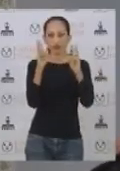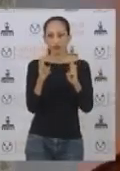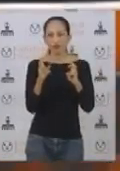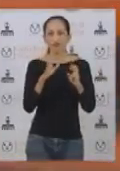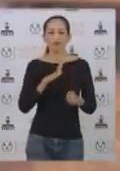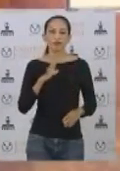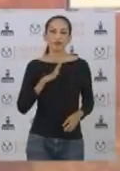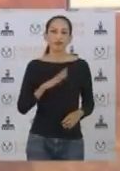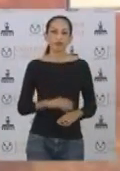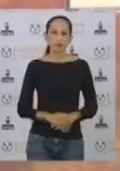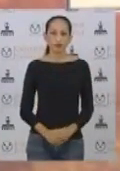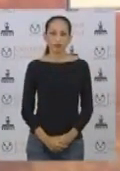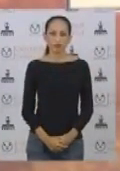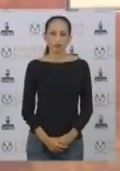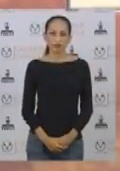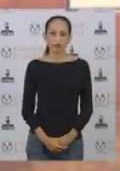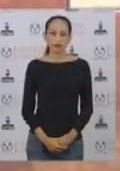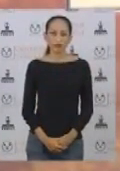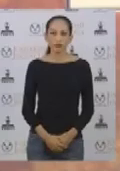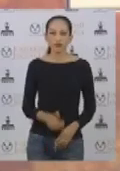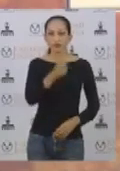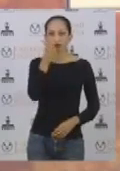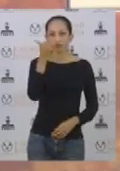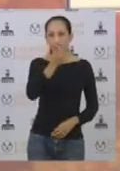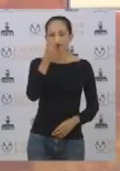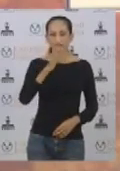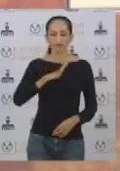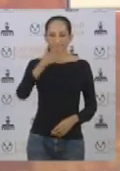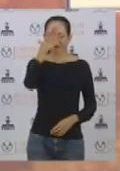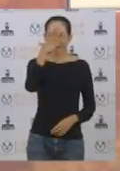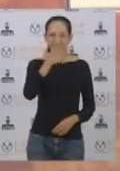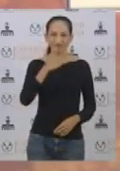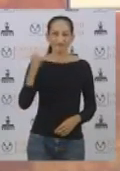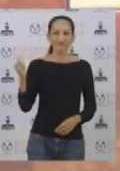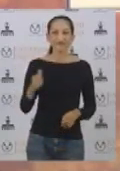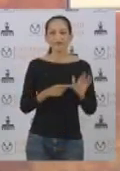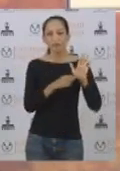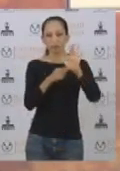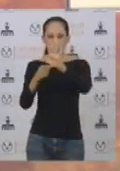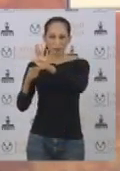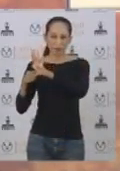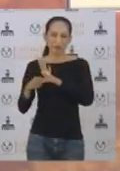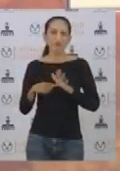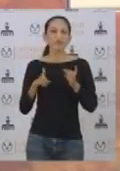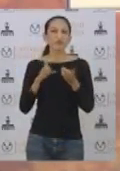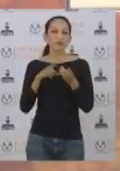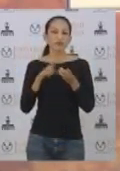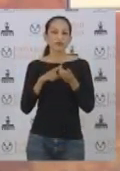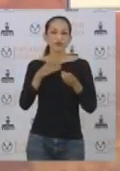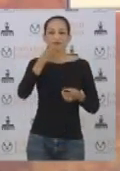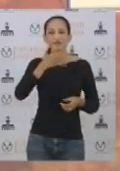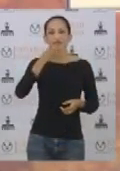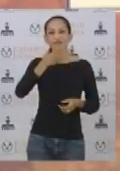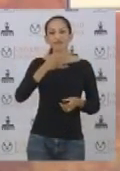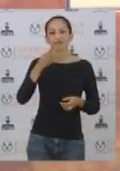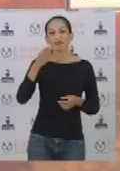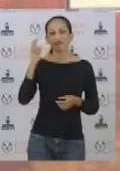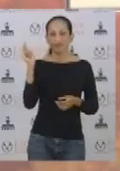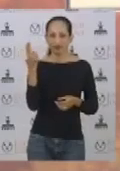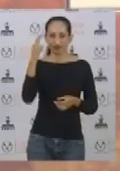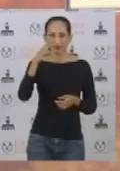autopsia. Haciendo gala de todo el talento universitario, se llevó a cabo la cuarta edición del Festival Cultural UAT 2016. Aquí